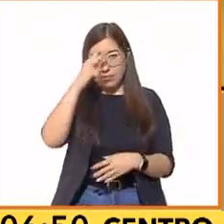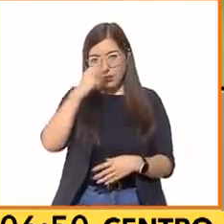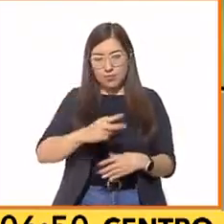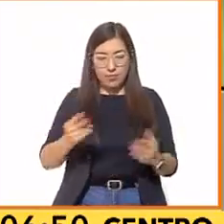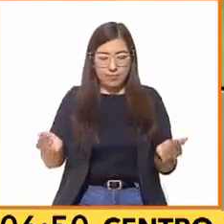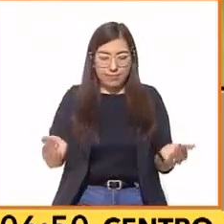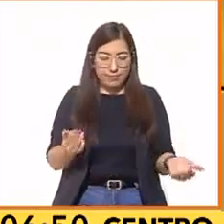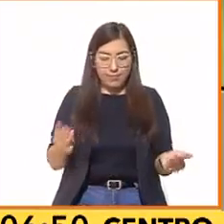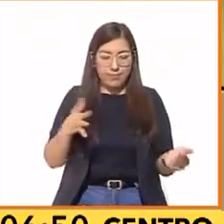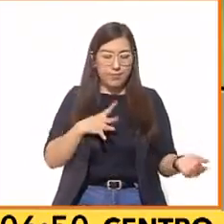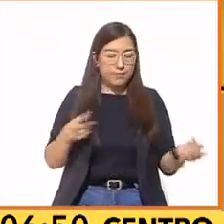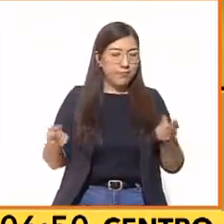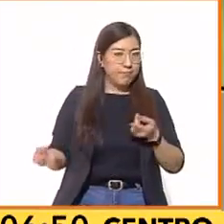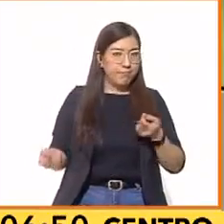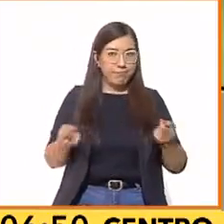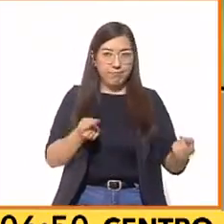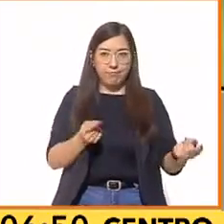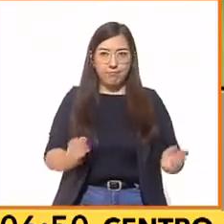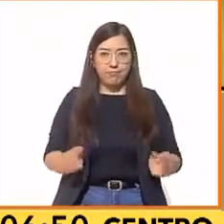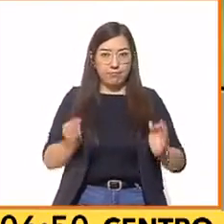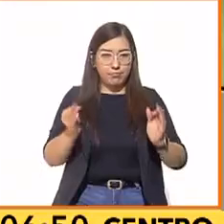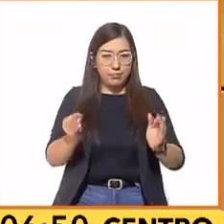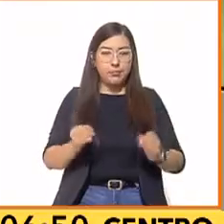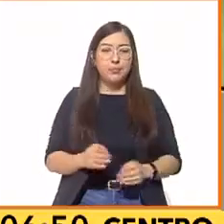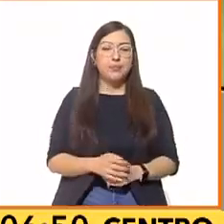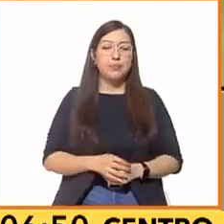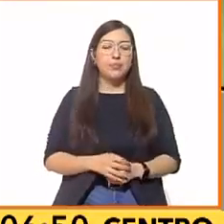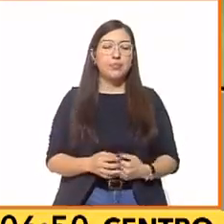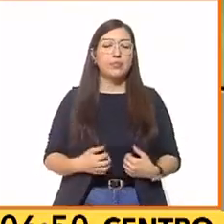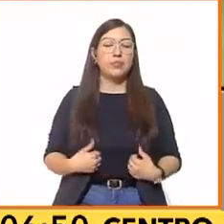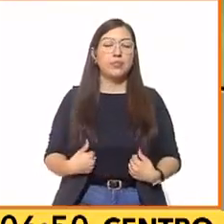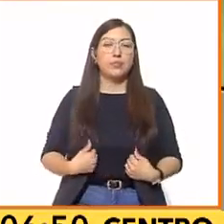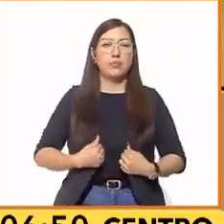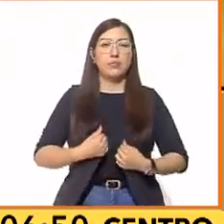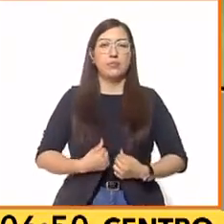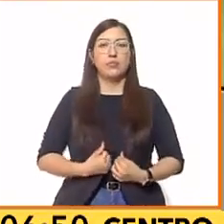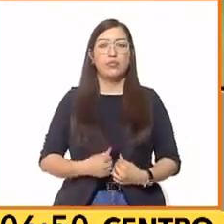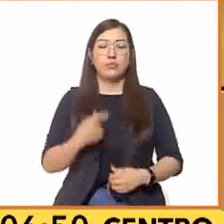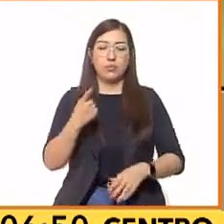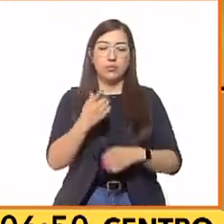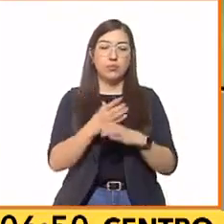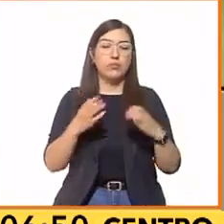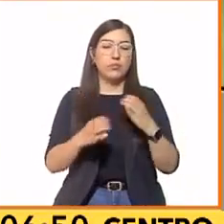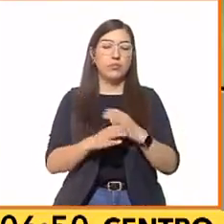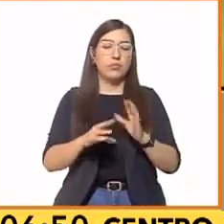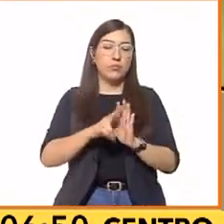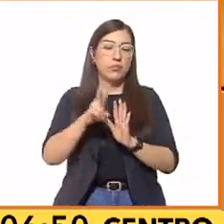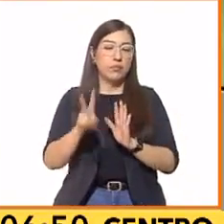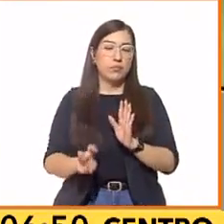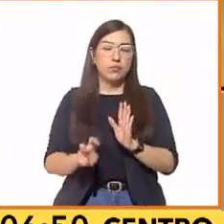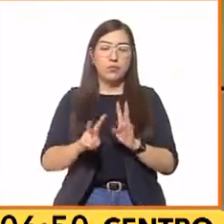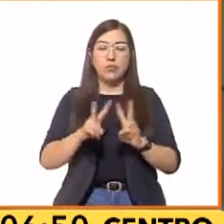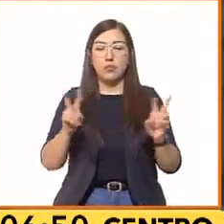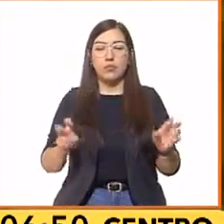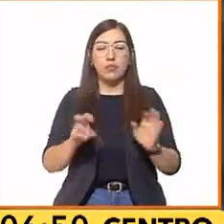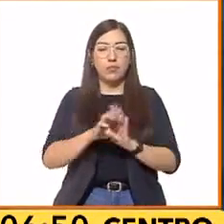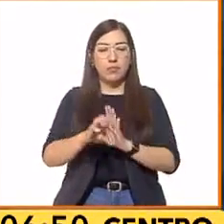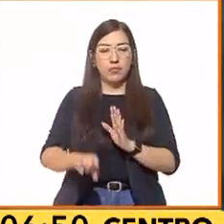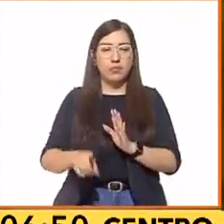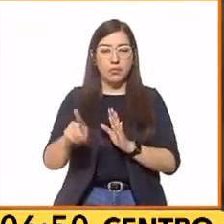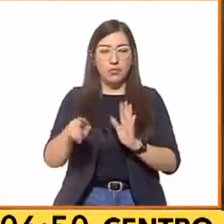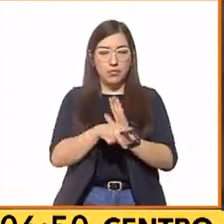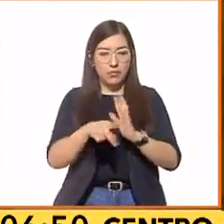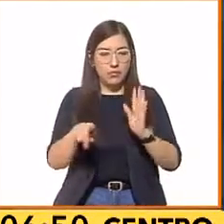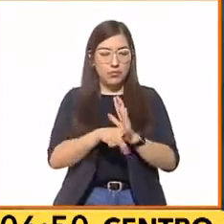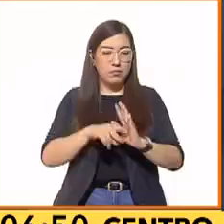tan enfrentado, una parte de la batalla política e ideológica se daba en los periódicos, en la prensa. Es una de las